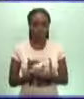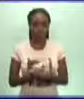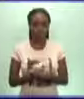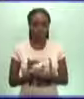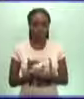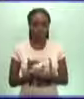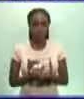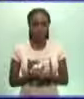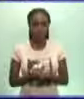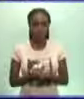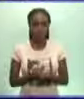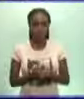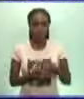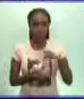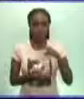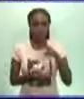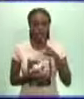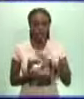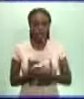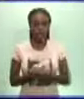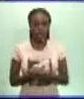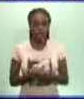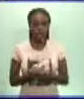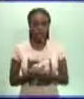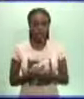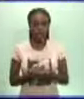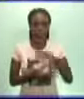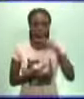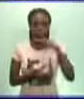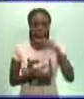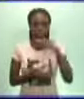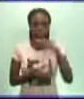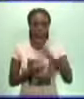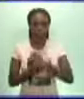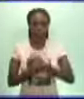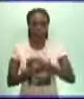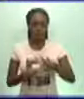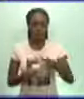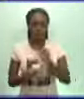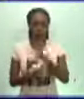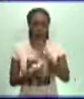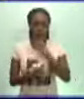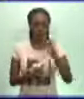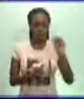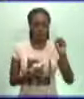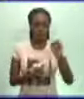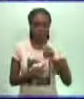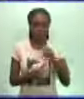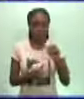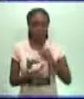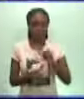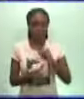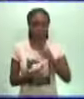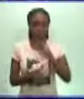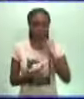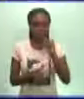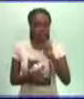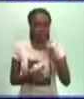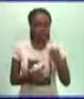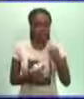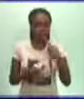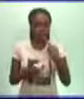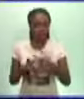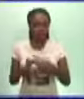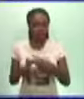hemos destacado en azul claro y la hemos también subrayado. De igual manera, hemos subrayado en el texto